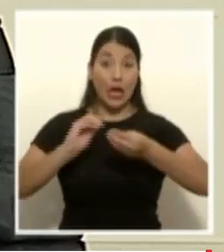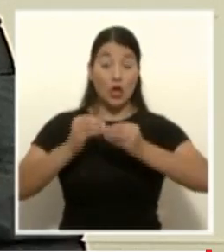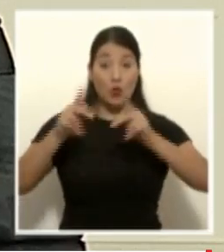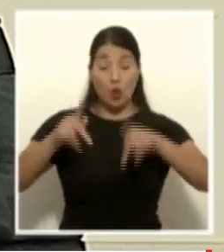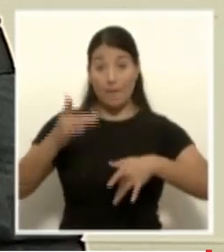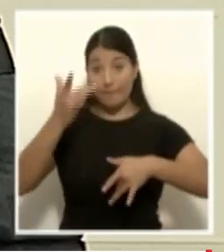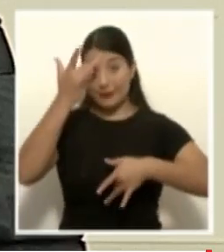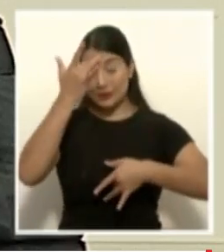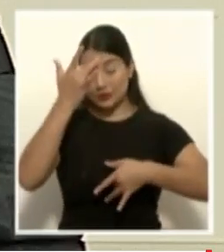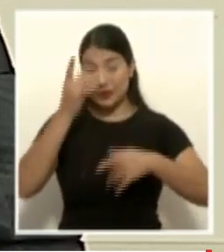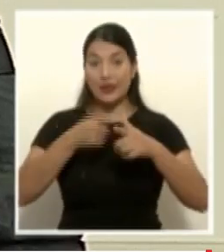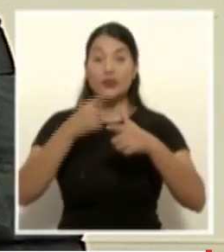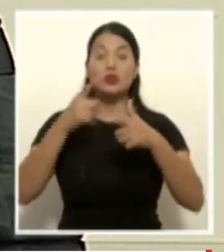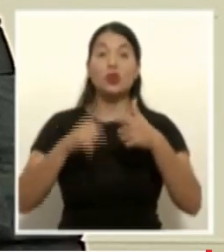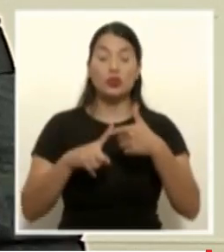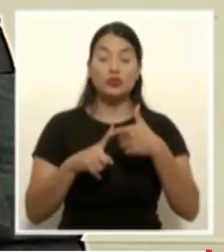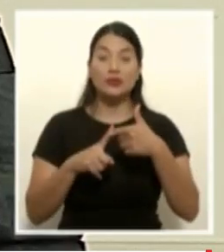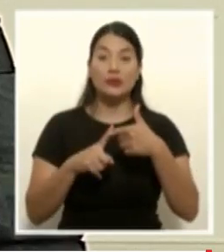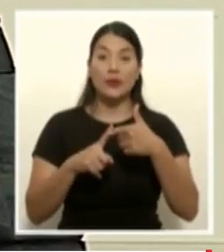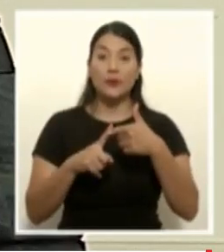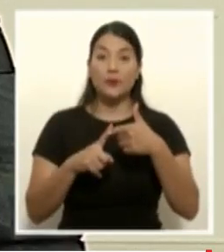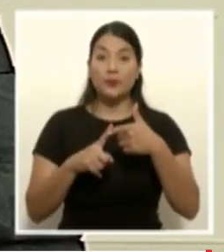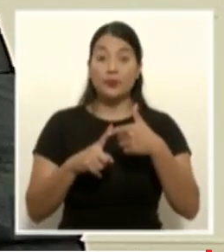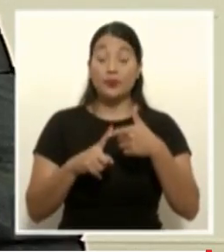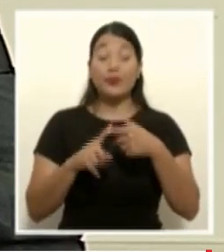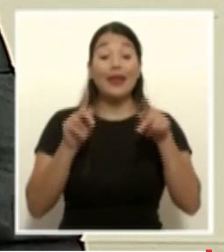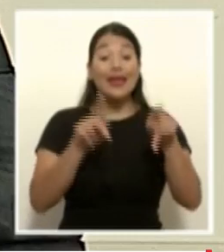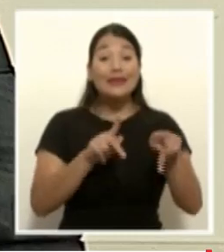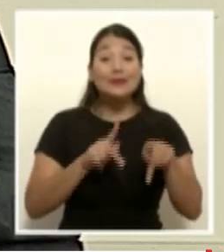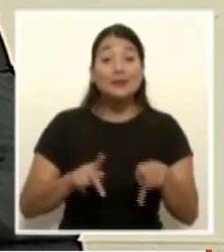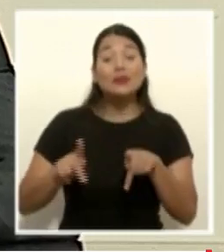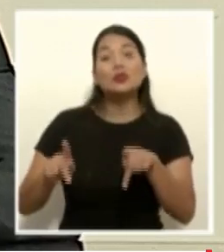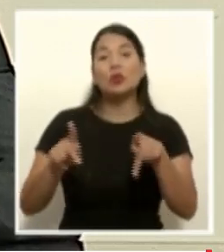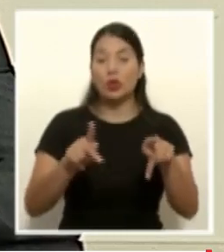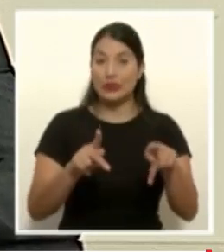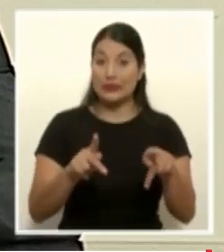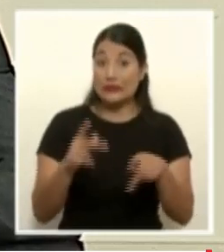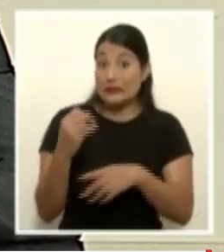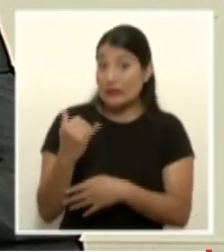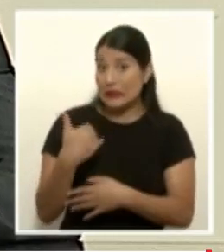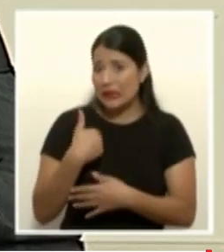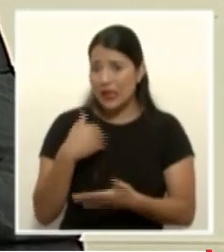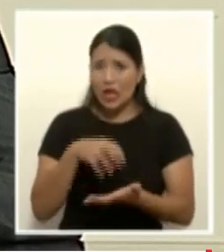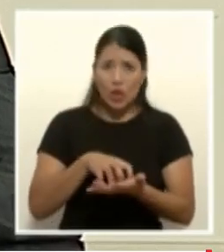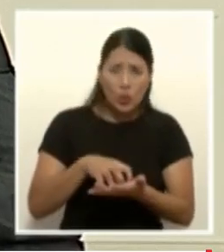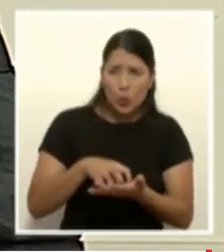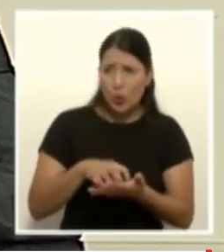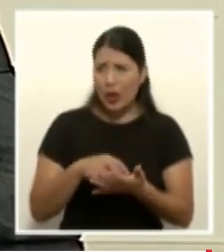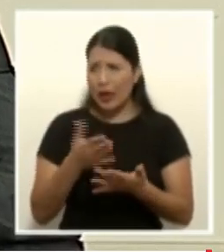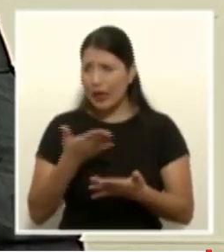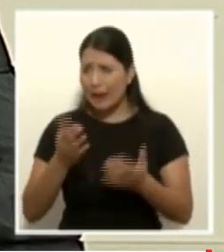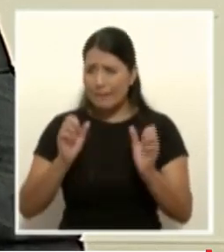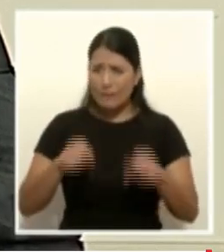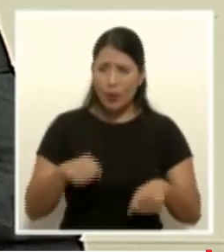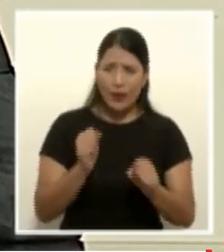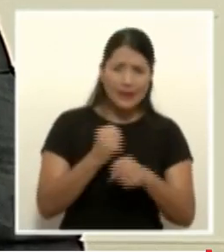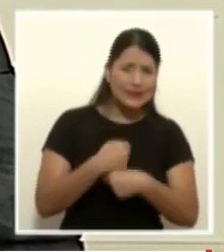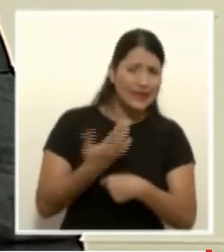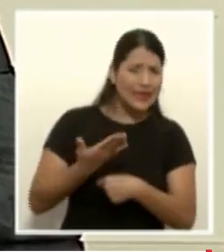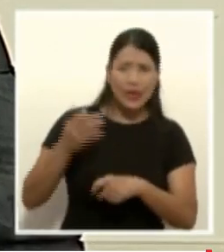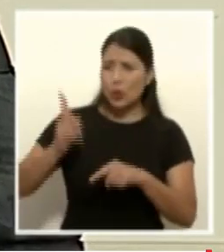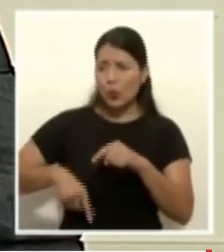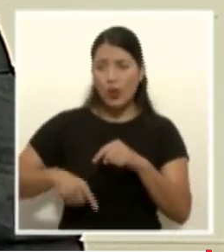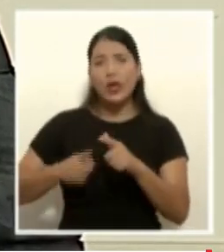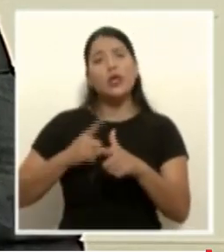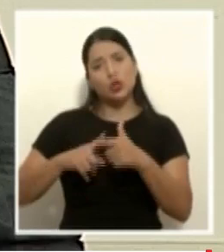es parte de, como indicaba, que la gente pues también, si tiene dudas pueden hacerlas, pero ahí está la publicación